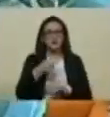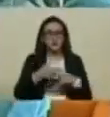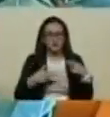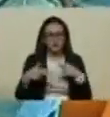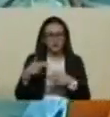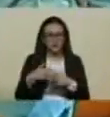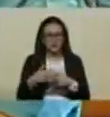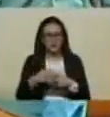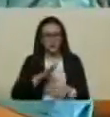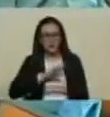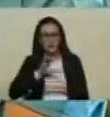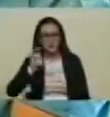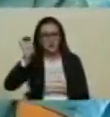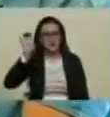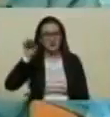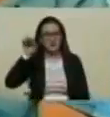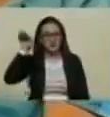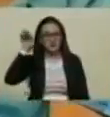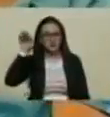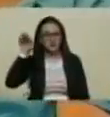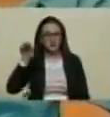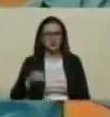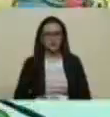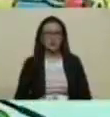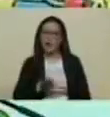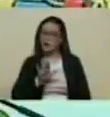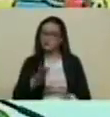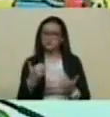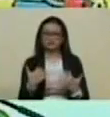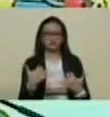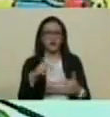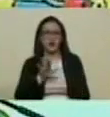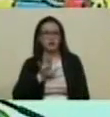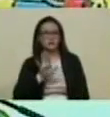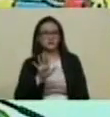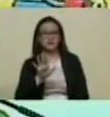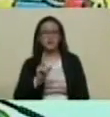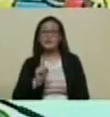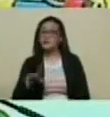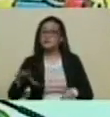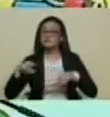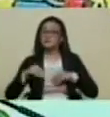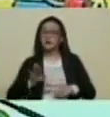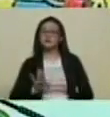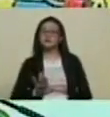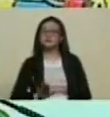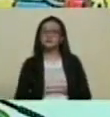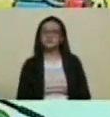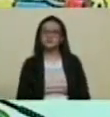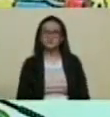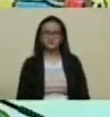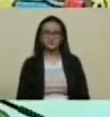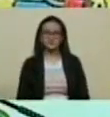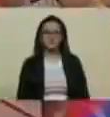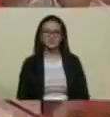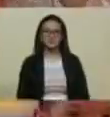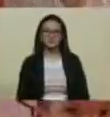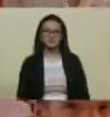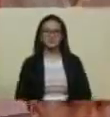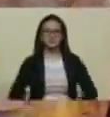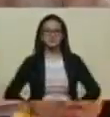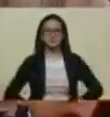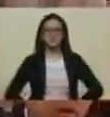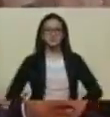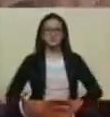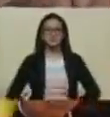constructores de la patria futura. Así es el magisterio venezolano. Y tienen que asumirlo de tal manera. Tienen que asumirlo de tal